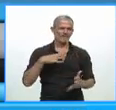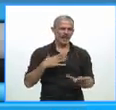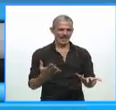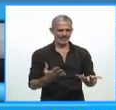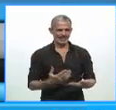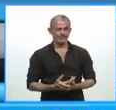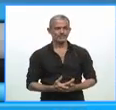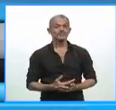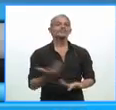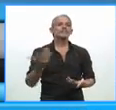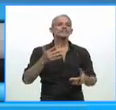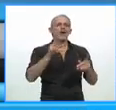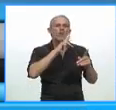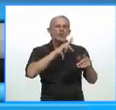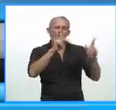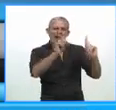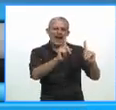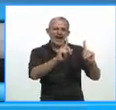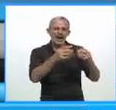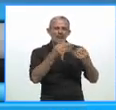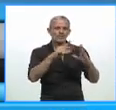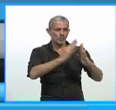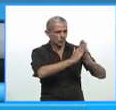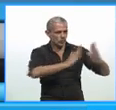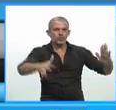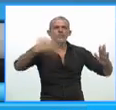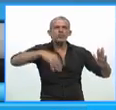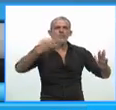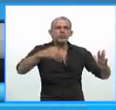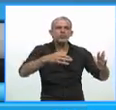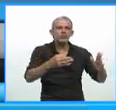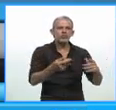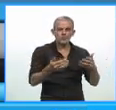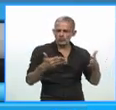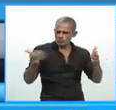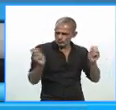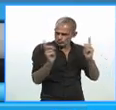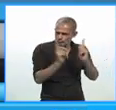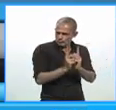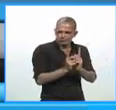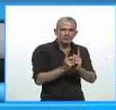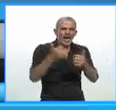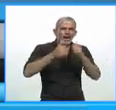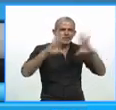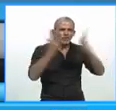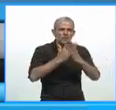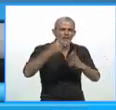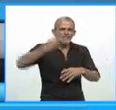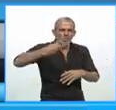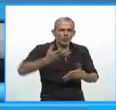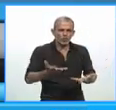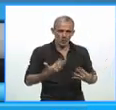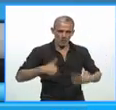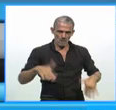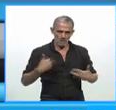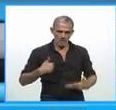Nosotros con Ceci habíamos empezado la campaña excelente, o sea, después de muy poco tiempo de navegar juntos salimos segundos en el Campeonato del Mundo, que fue